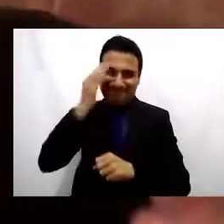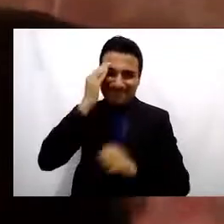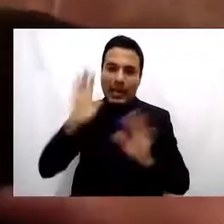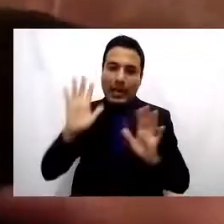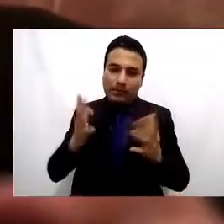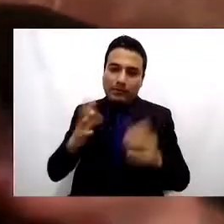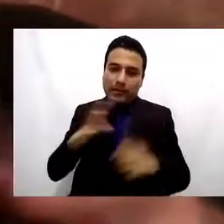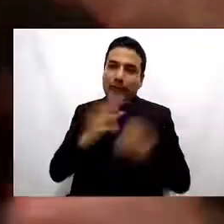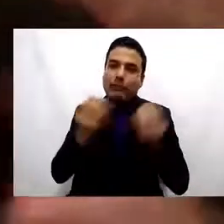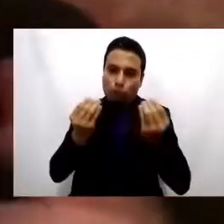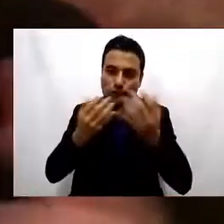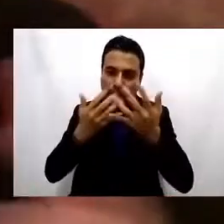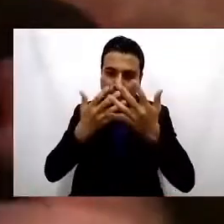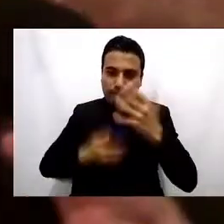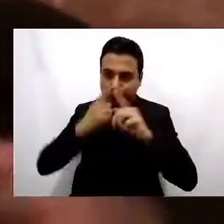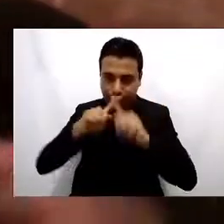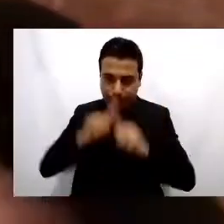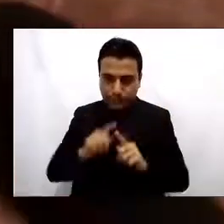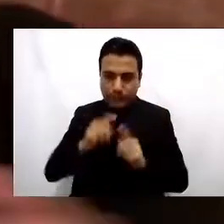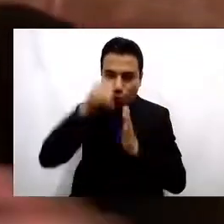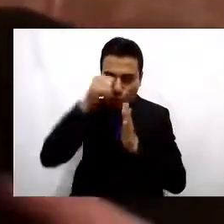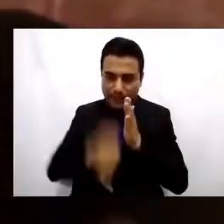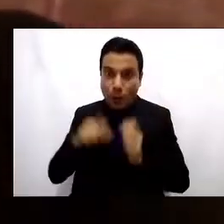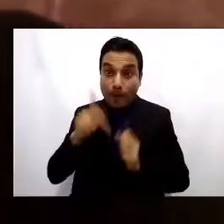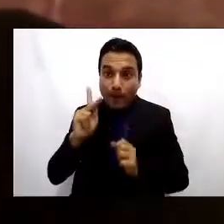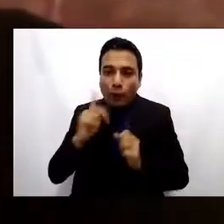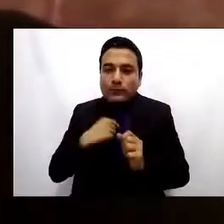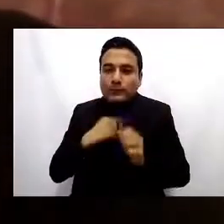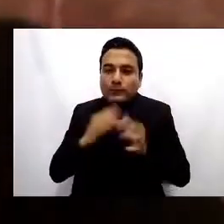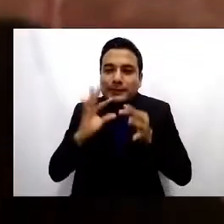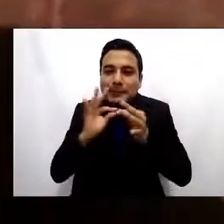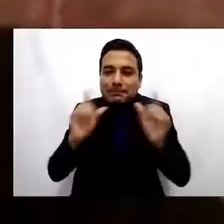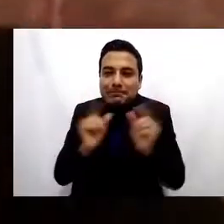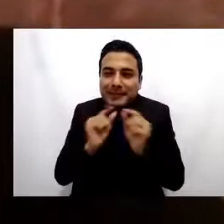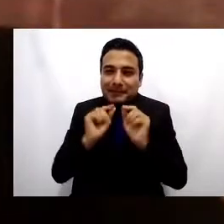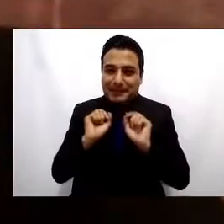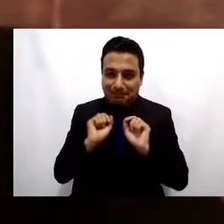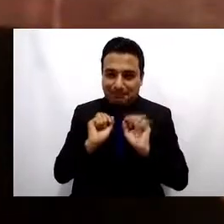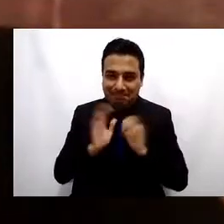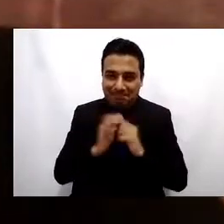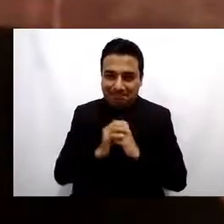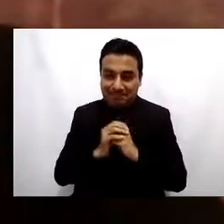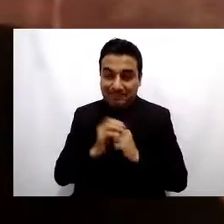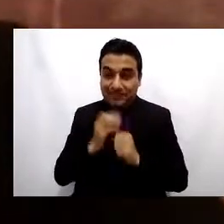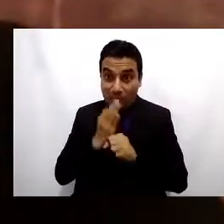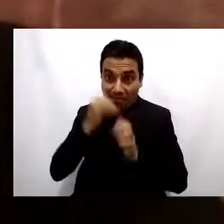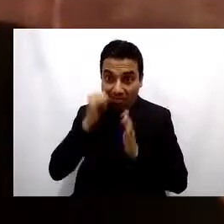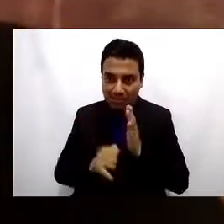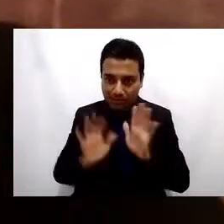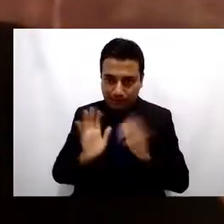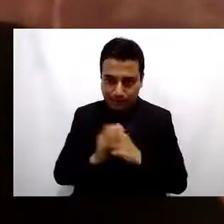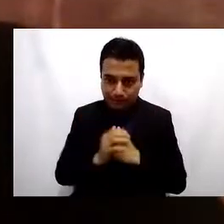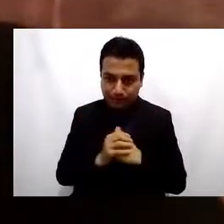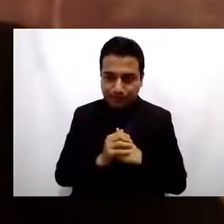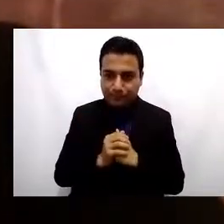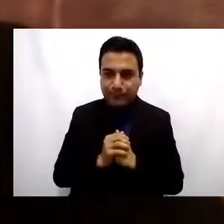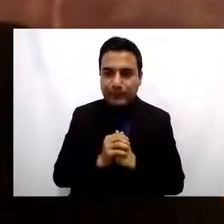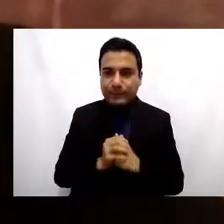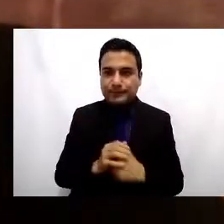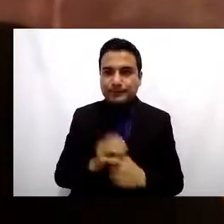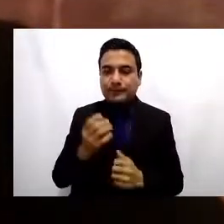bastante más complejo, pero simplemente para no tener que entrar en grandes detalles en esta charla. Cuando